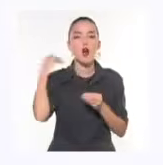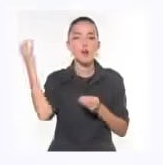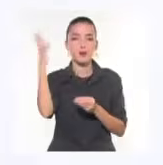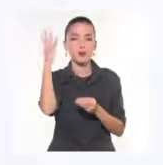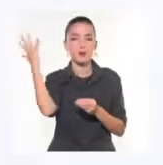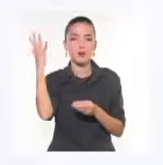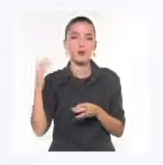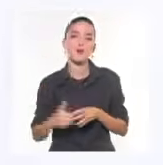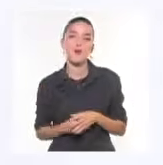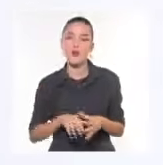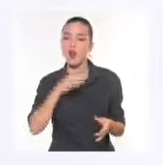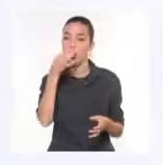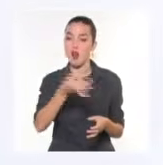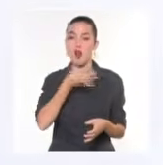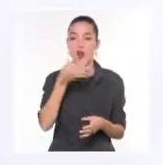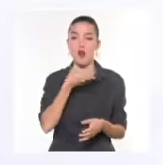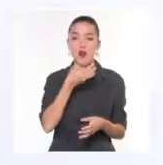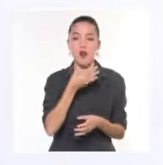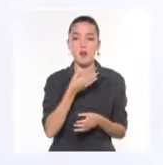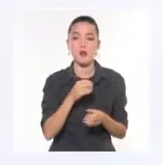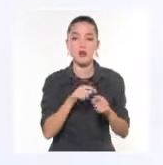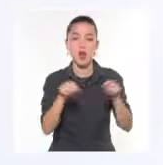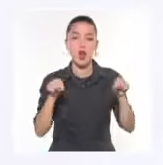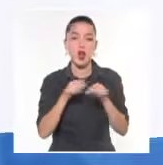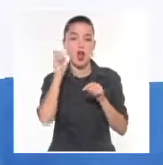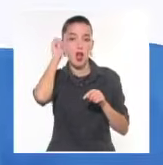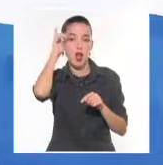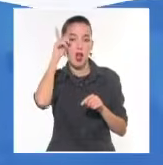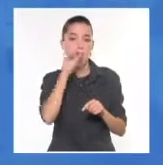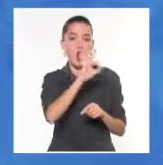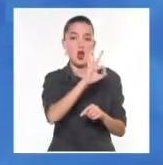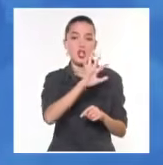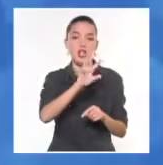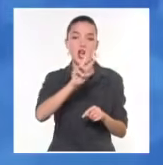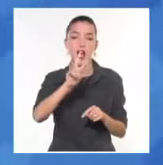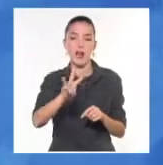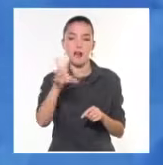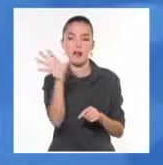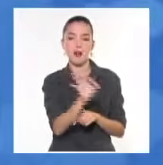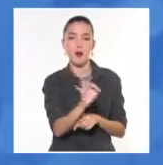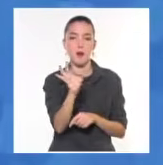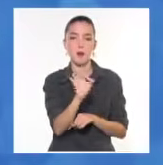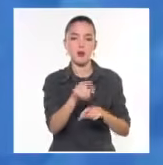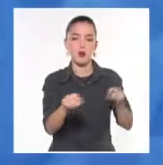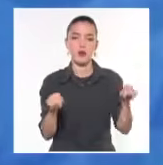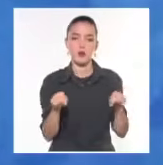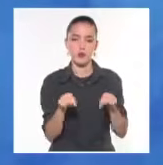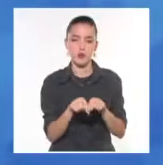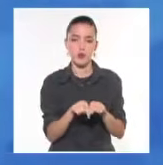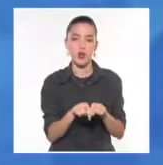iniciativa internacional Carbono Azul, el 83% del ciclo global del carbono circula a través del